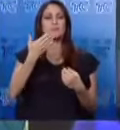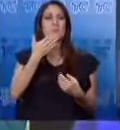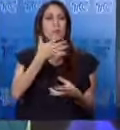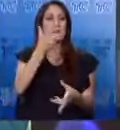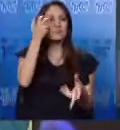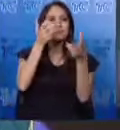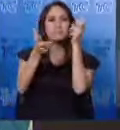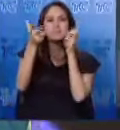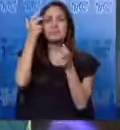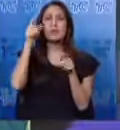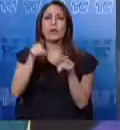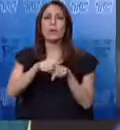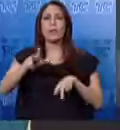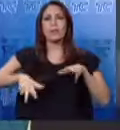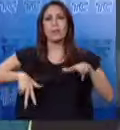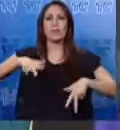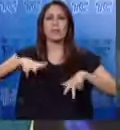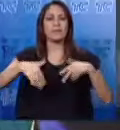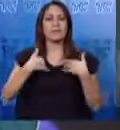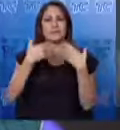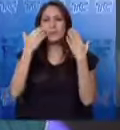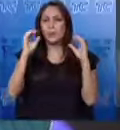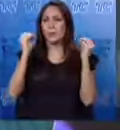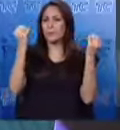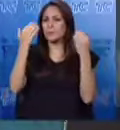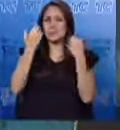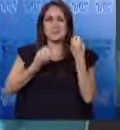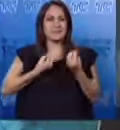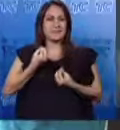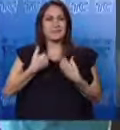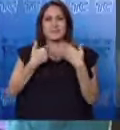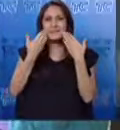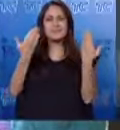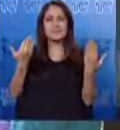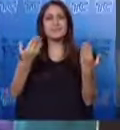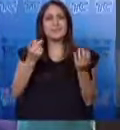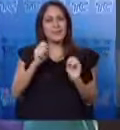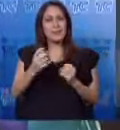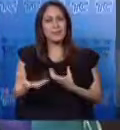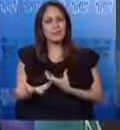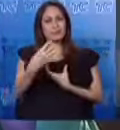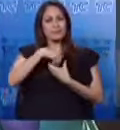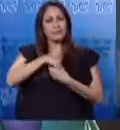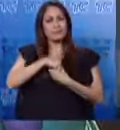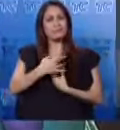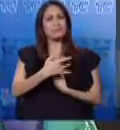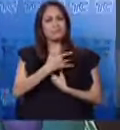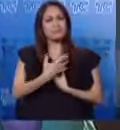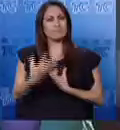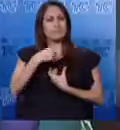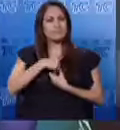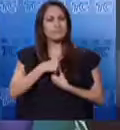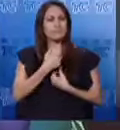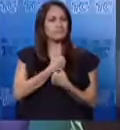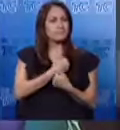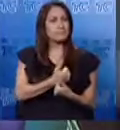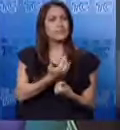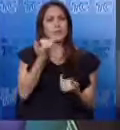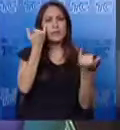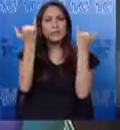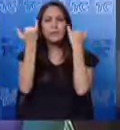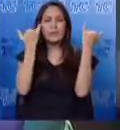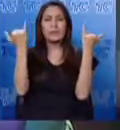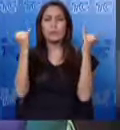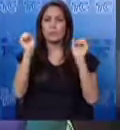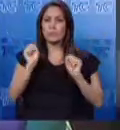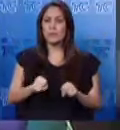conocimiento, que ame el trabajo. Sí, hay que inspirarle, haciendo que ame el arte, haciendo